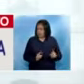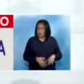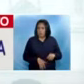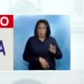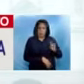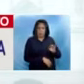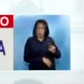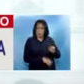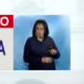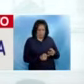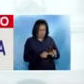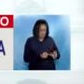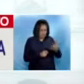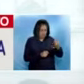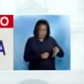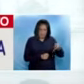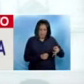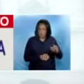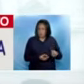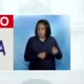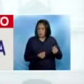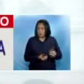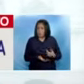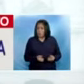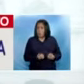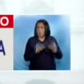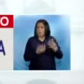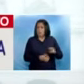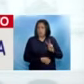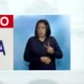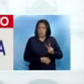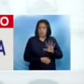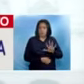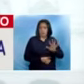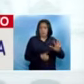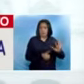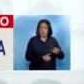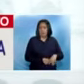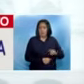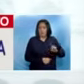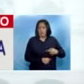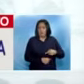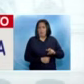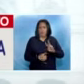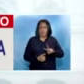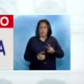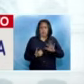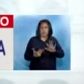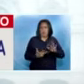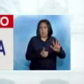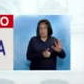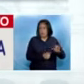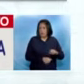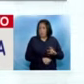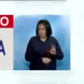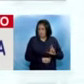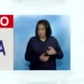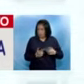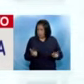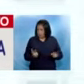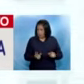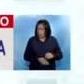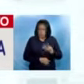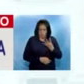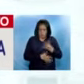UIF detectó que sus verdaderos ingresos alcanzaron los 256 mil 286 dólares. Pero también detectó que en